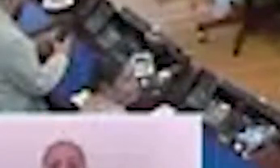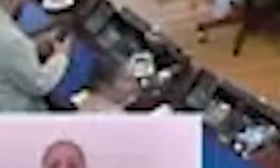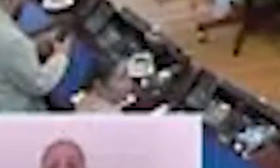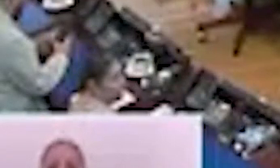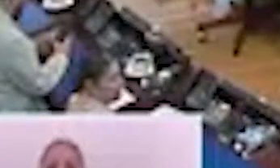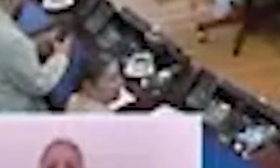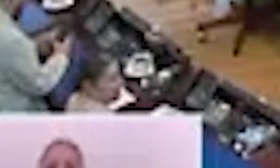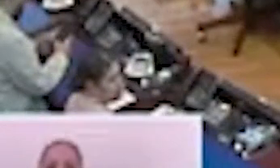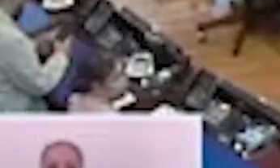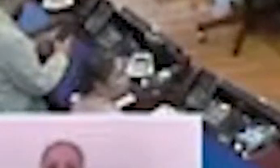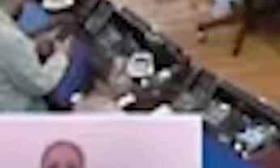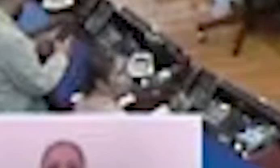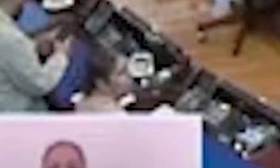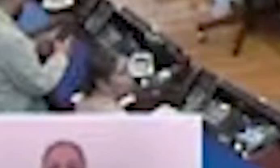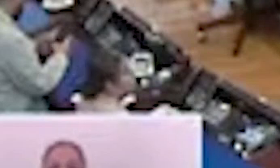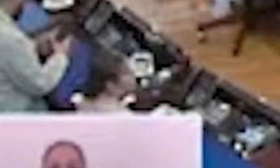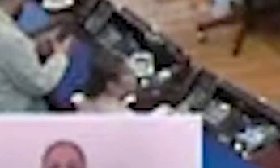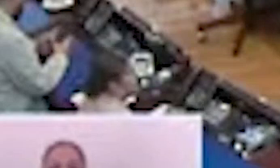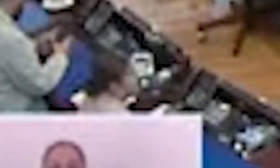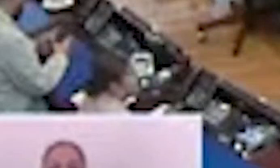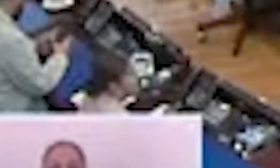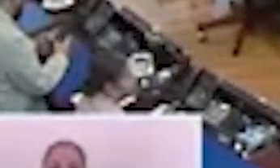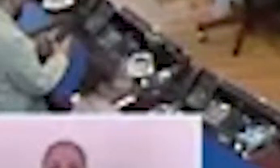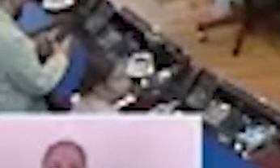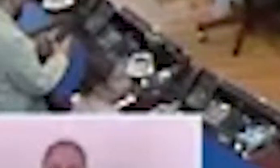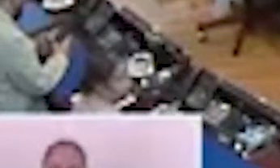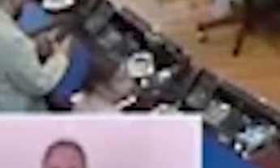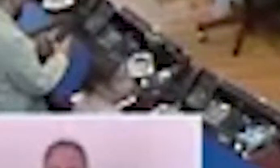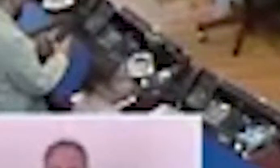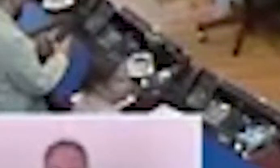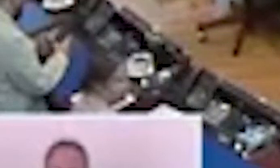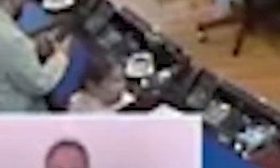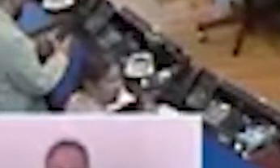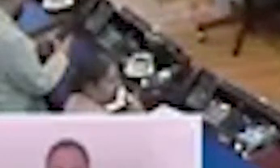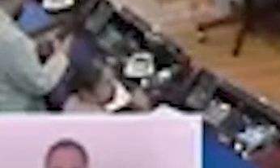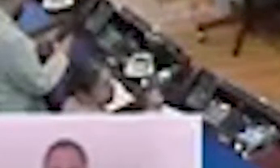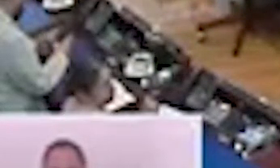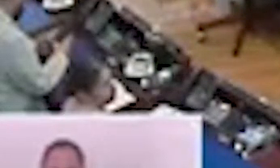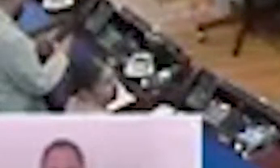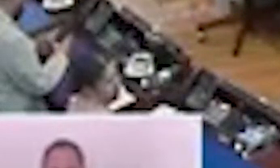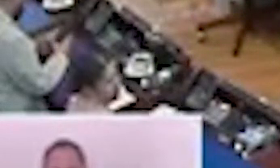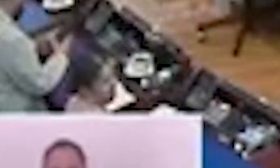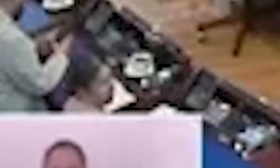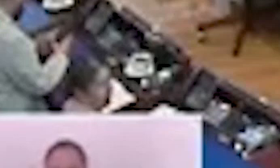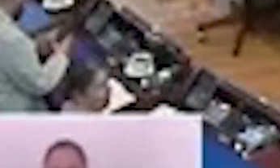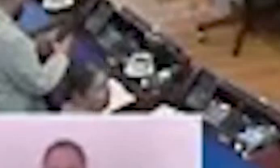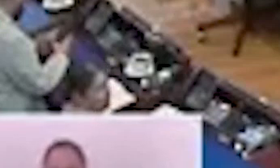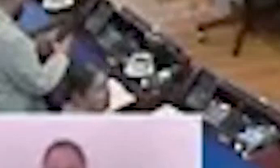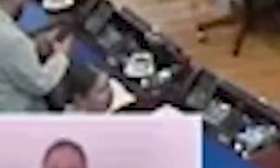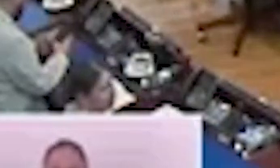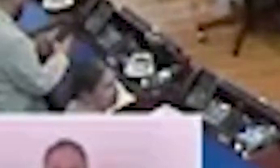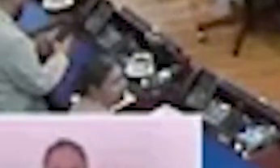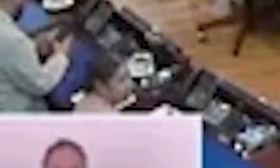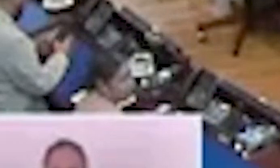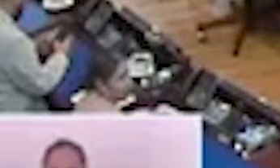1983 mandato que se eligieran únicamente 60 diputados pero los gobiernos anteriores utilizaron la plancha nacional para aumentar